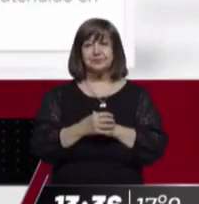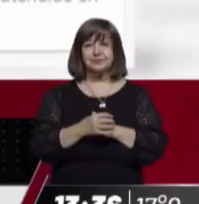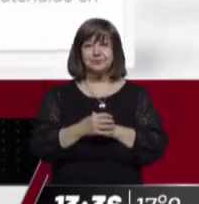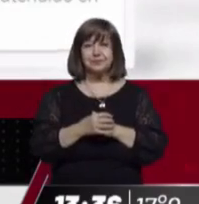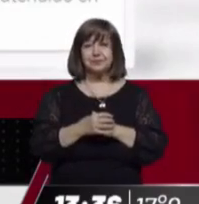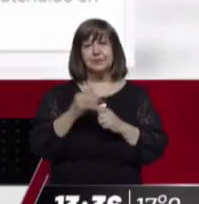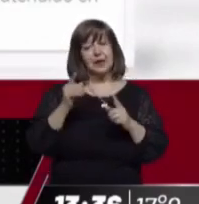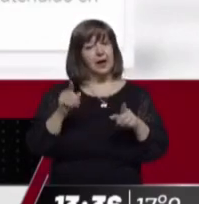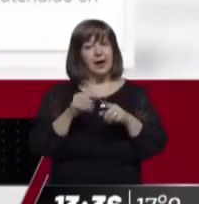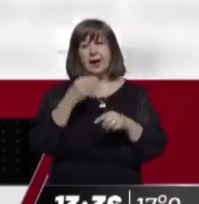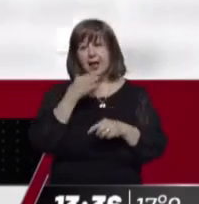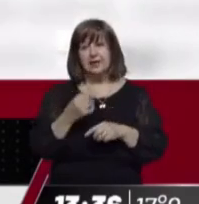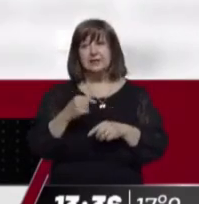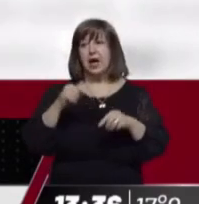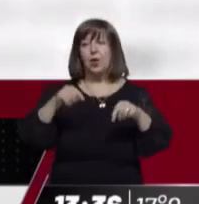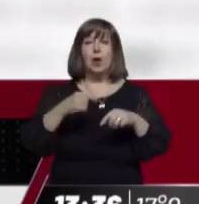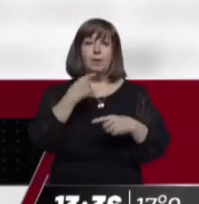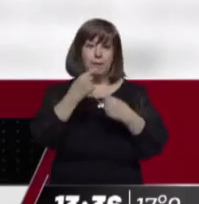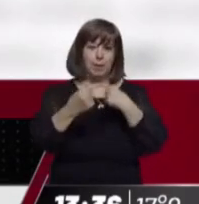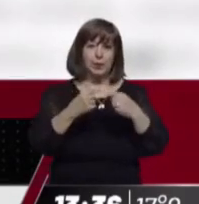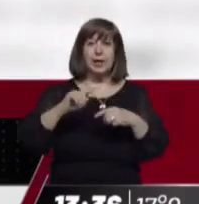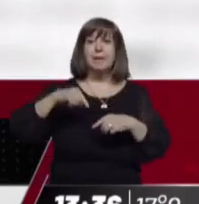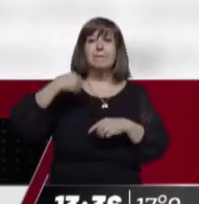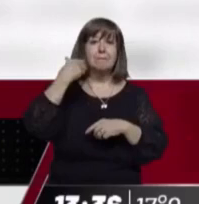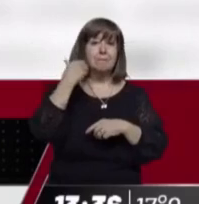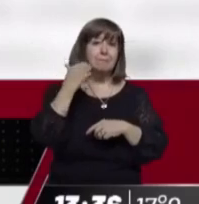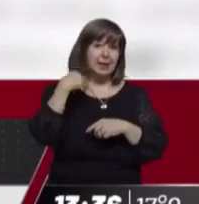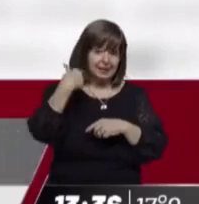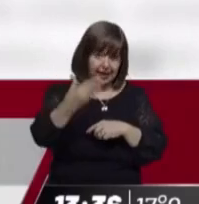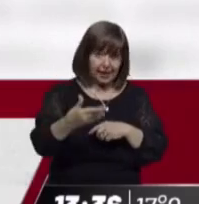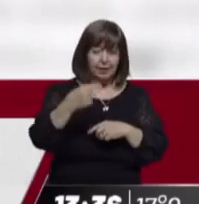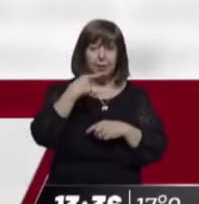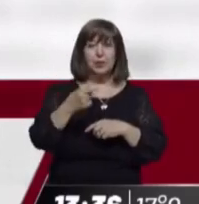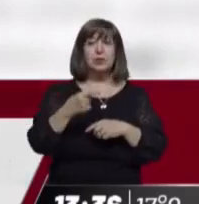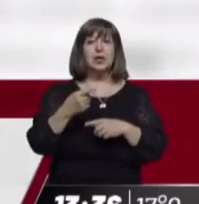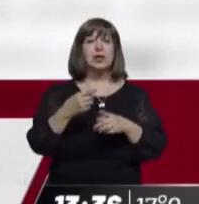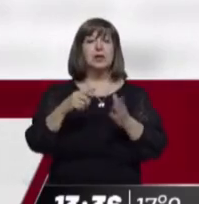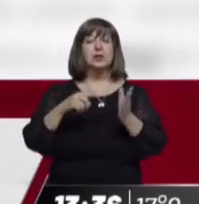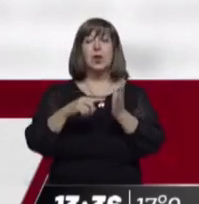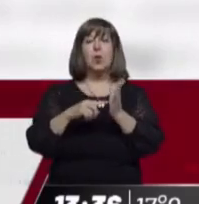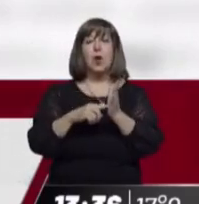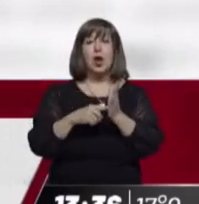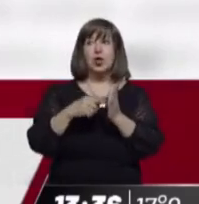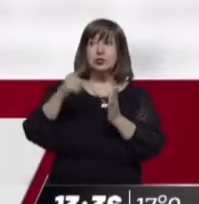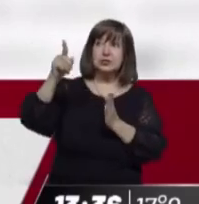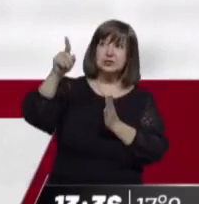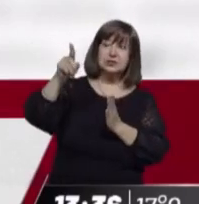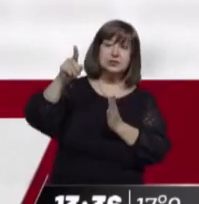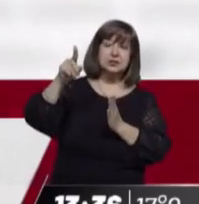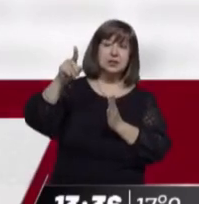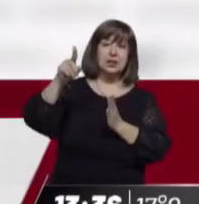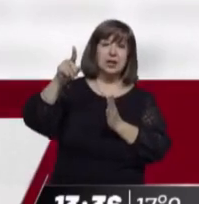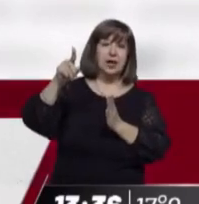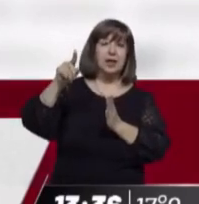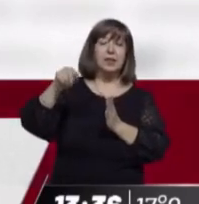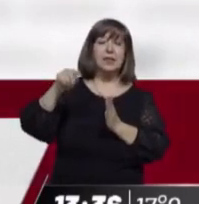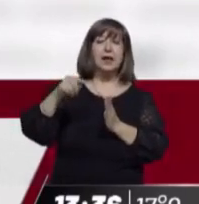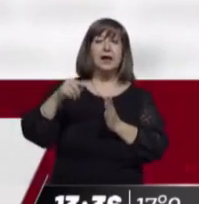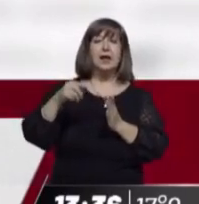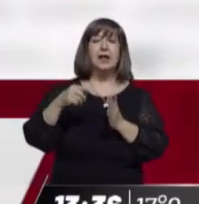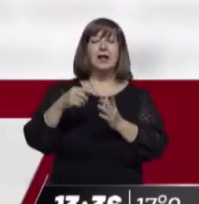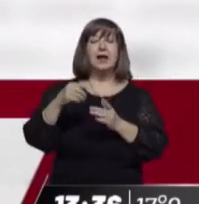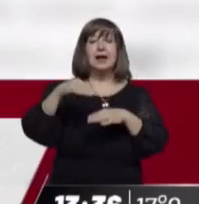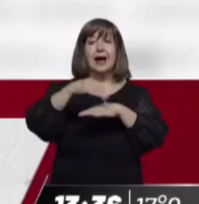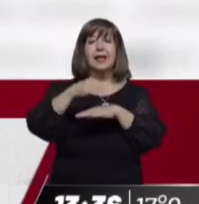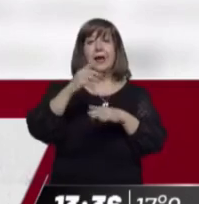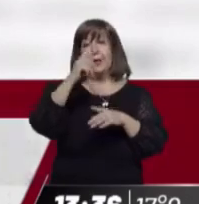por supuesto vamos a seguir de cerca este caso. Recuerden que la sede central entonces está en el registro del automotor, que está